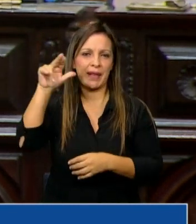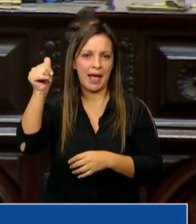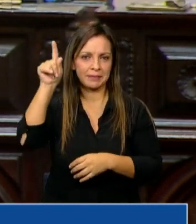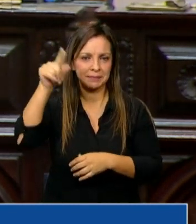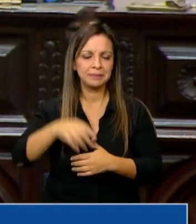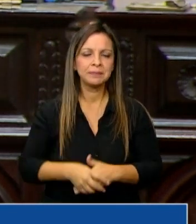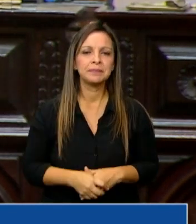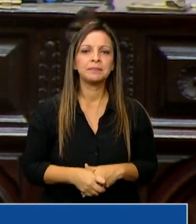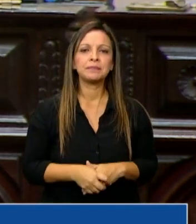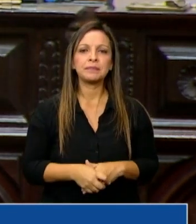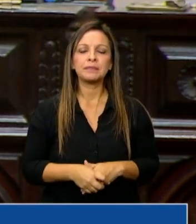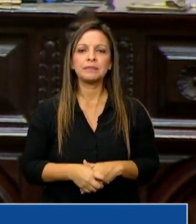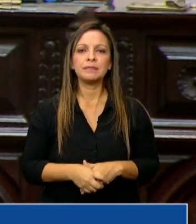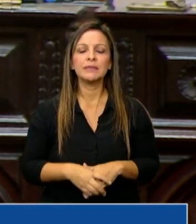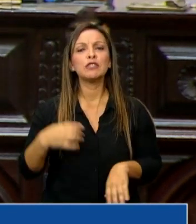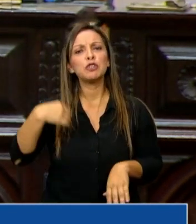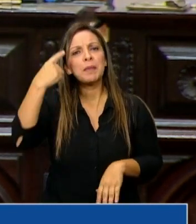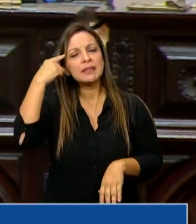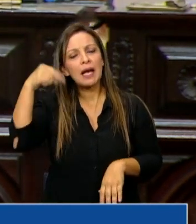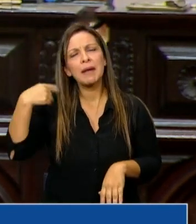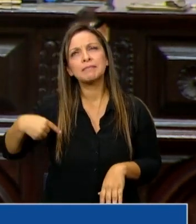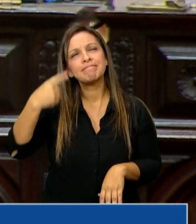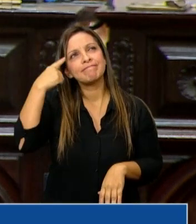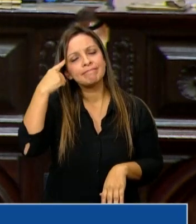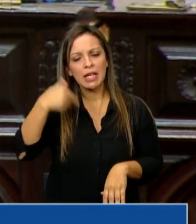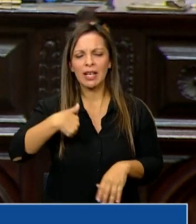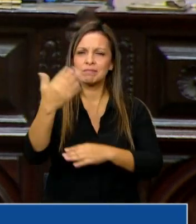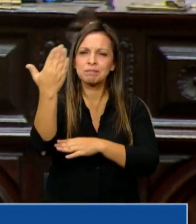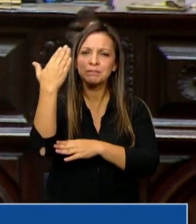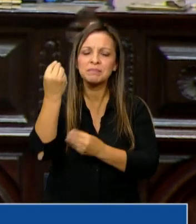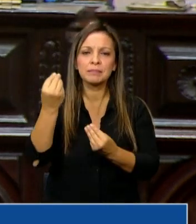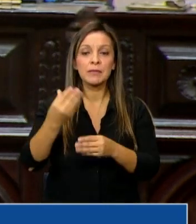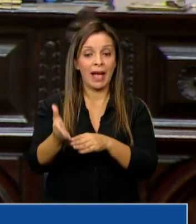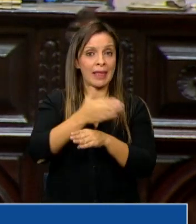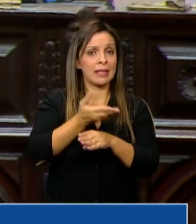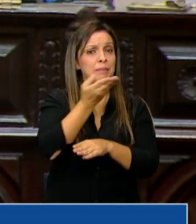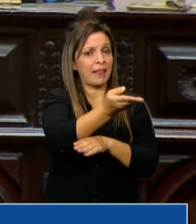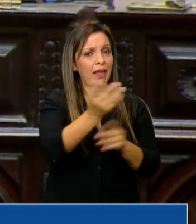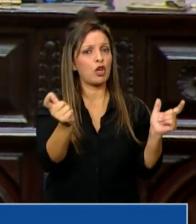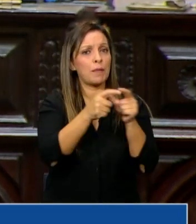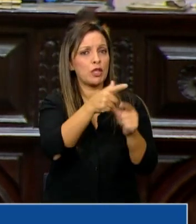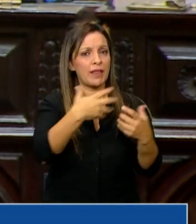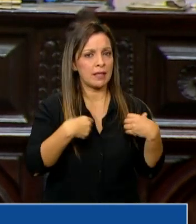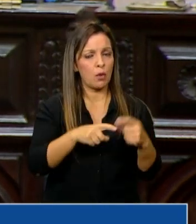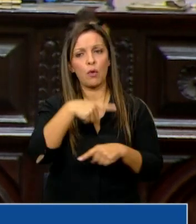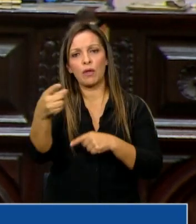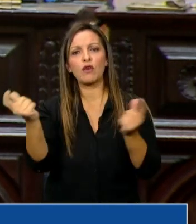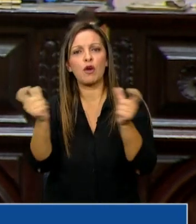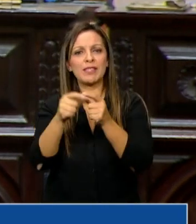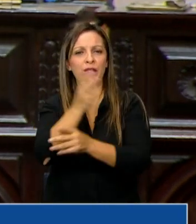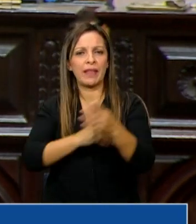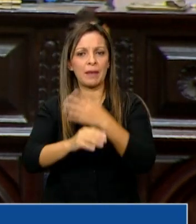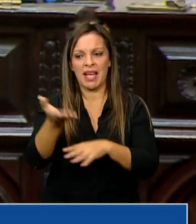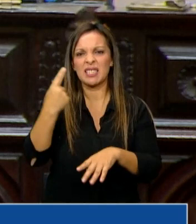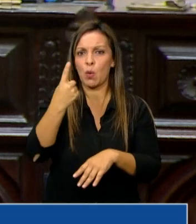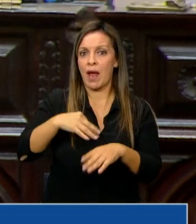Y pensaba en estos días qué decir. Yo lo vengo pidiendo en la Comisión de Salud y en la de Discapacidad hace un poco